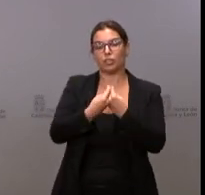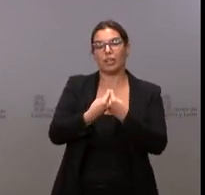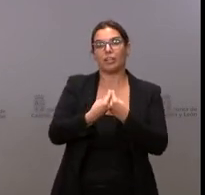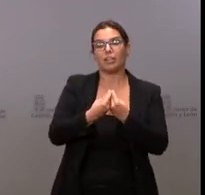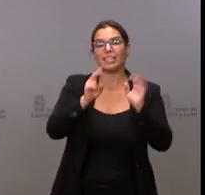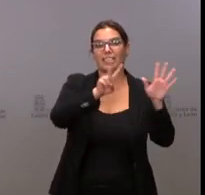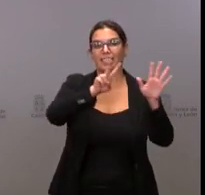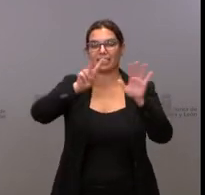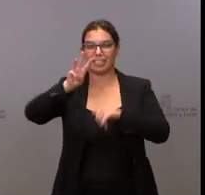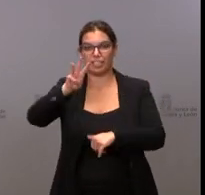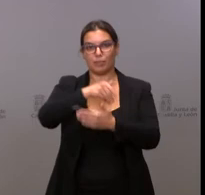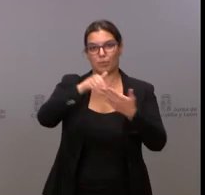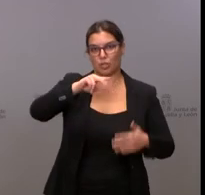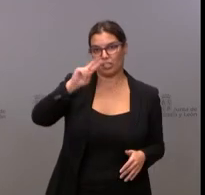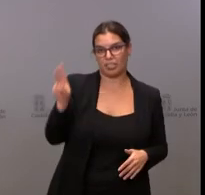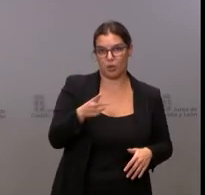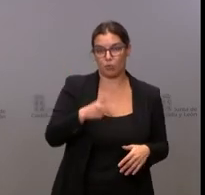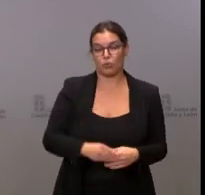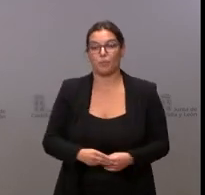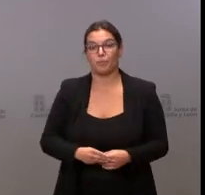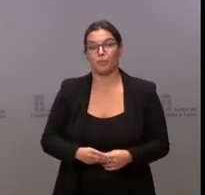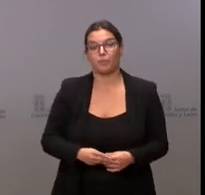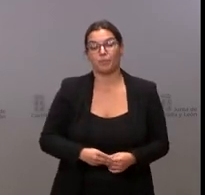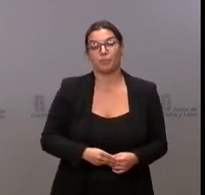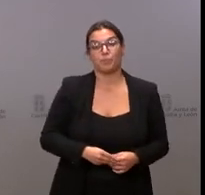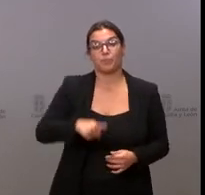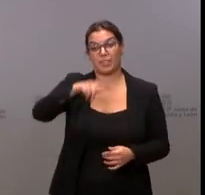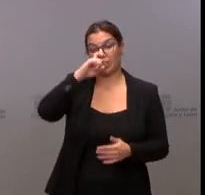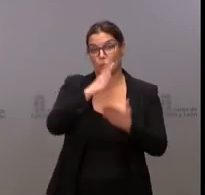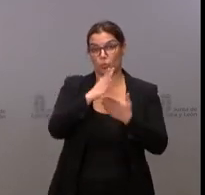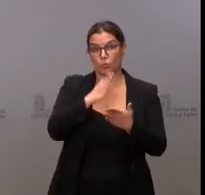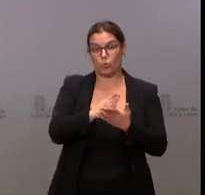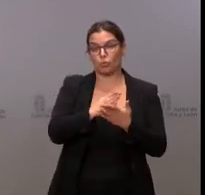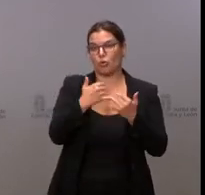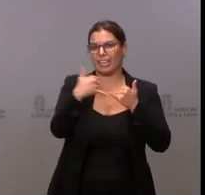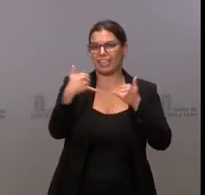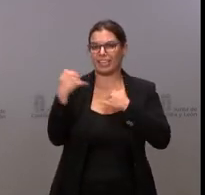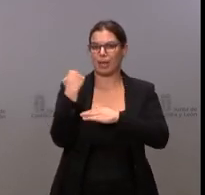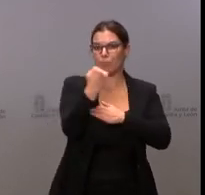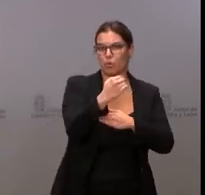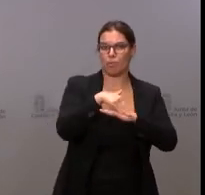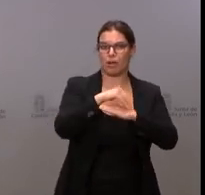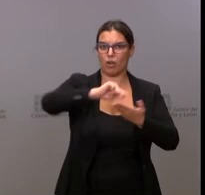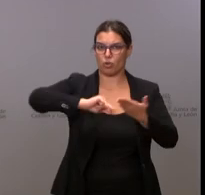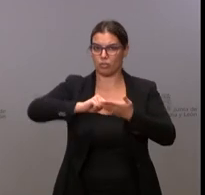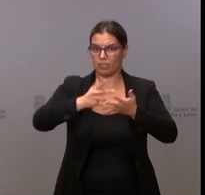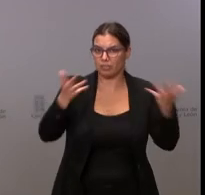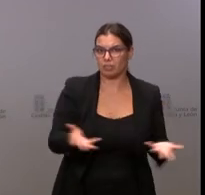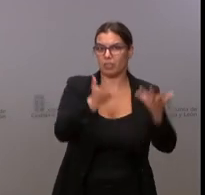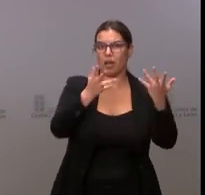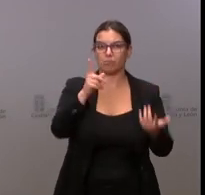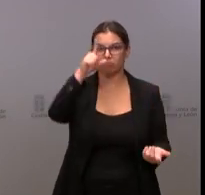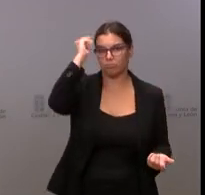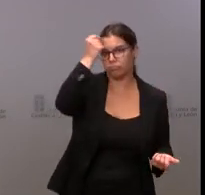millones de euros este curso junto a las tradicionales líneas de apoyo a la contratación del talento